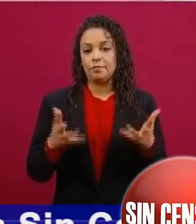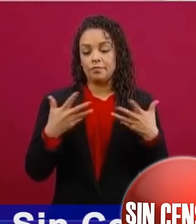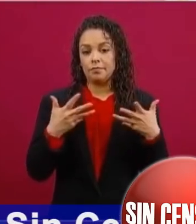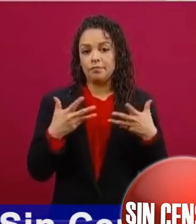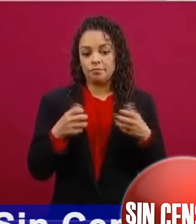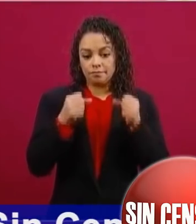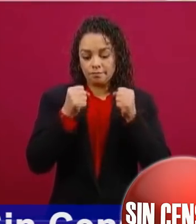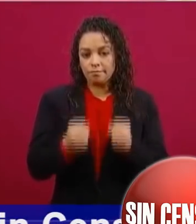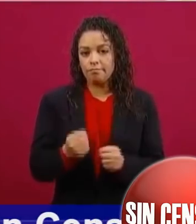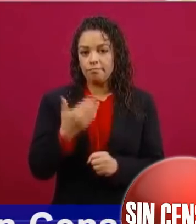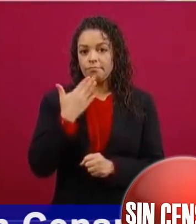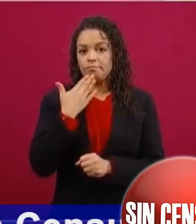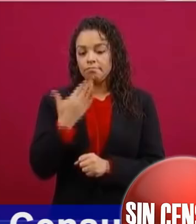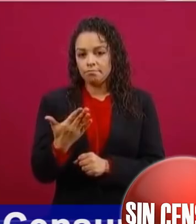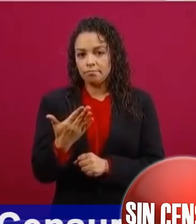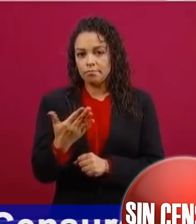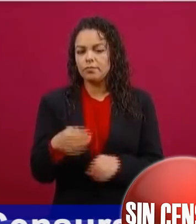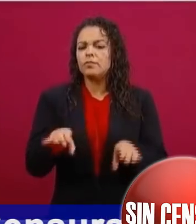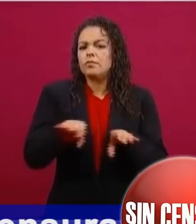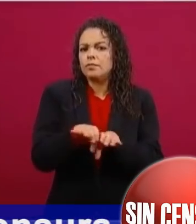considerando un precio